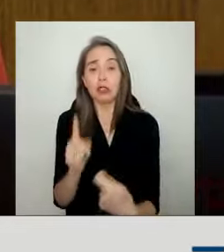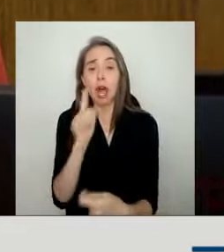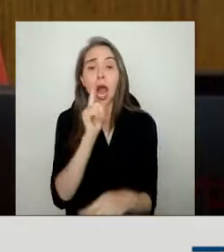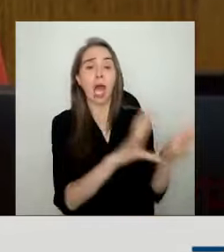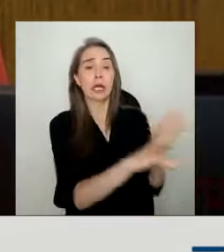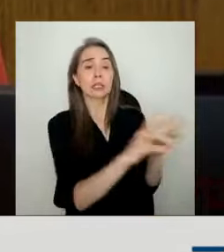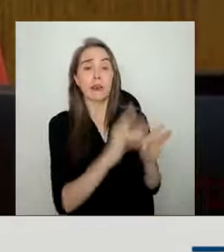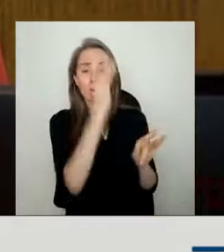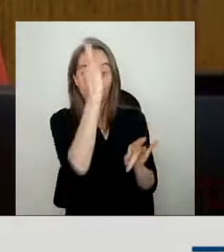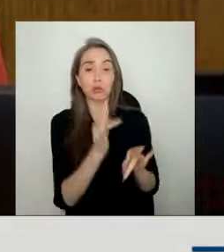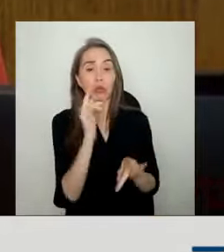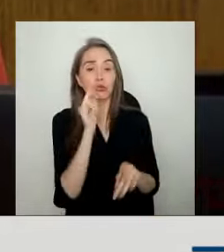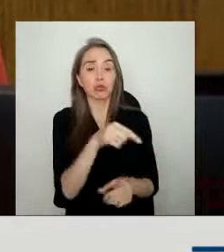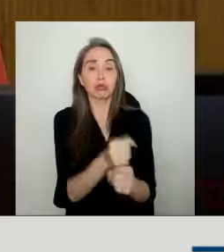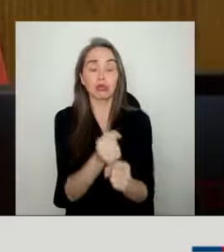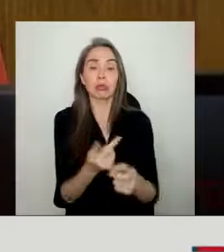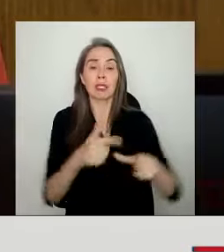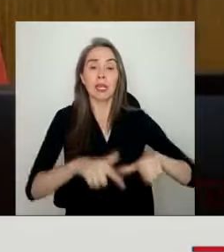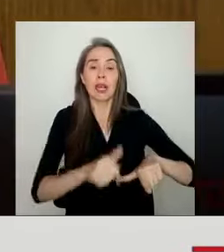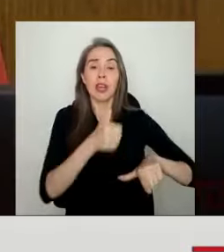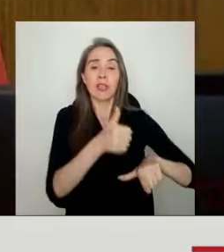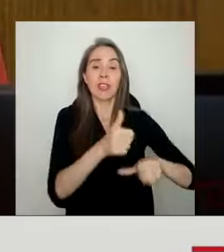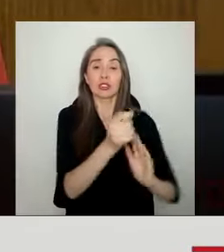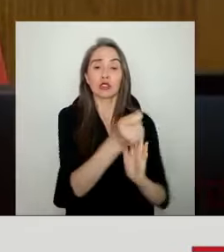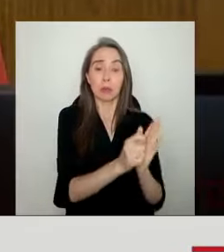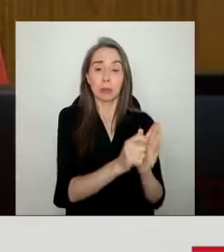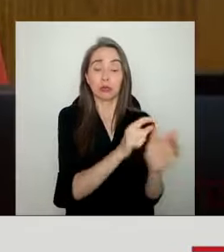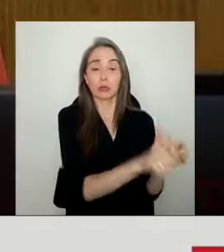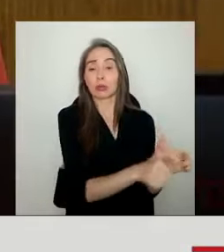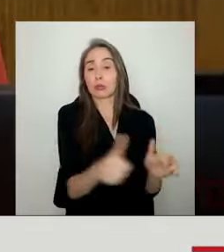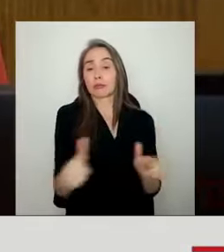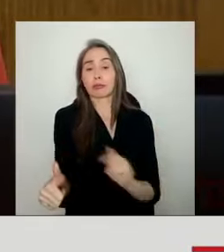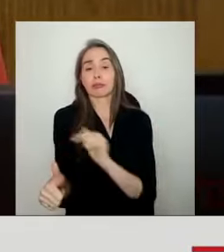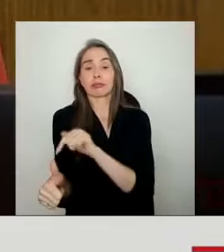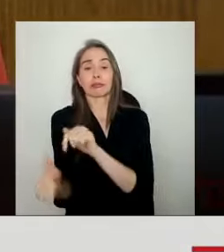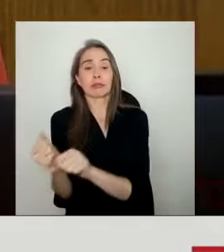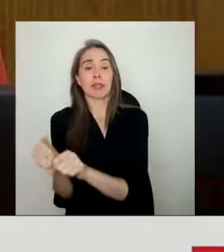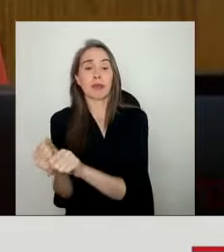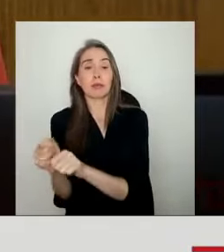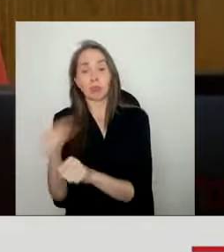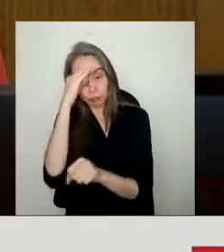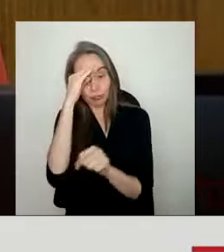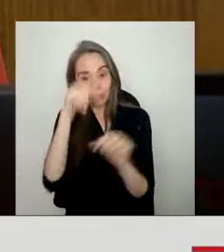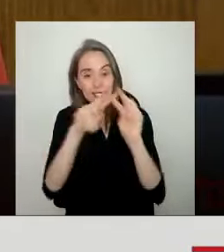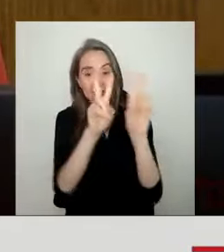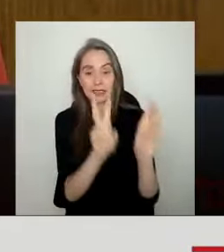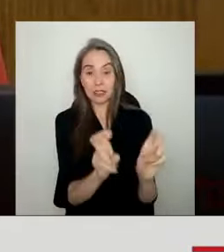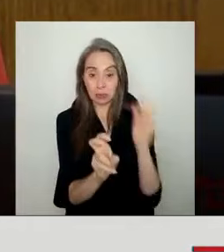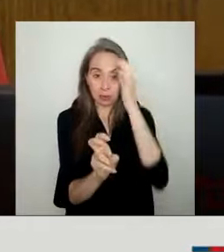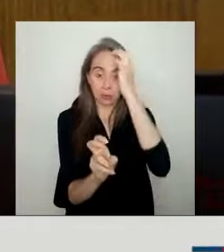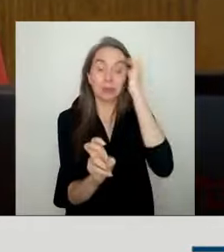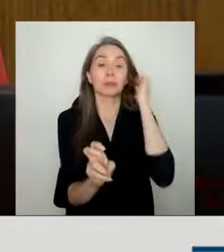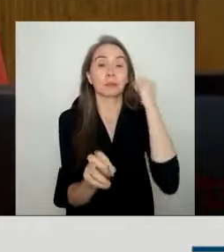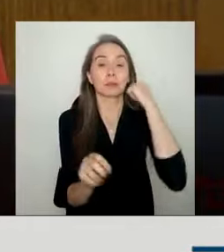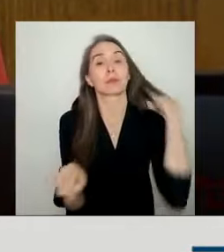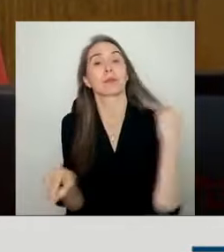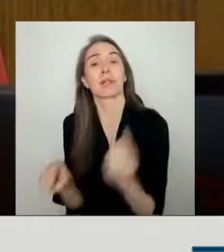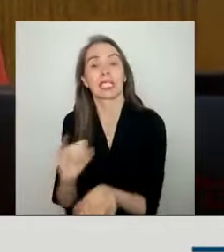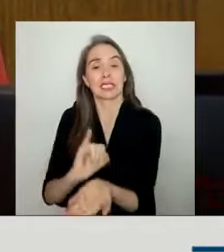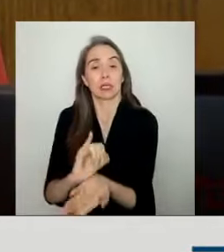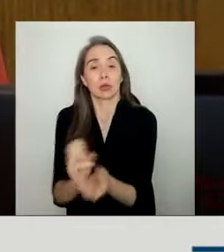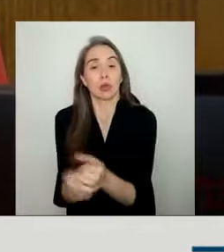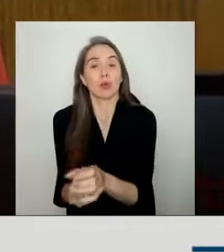está en la dirección de presupuestos eh trabajando en esta materia eh y por lo tanto este institución nace también en un